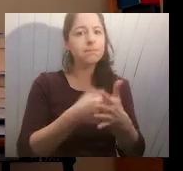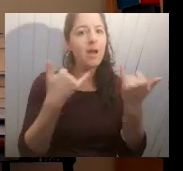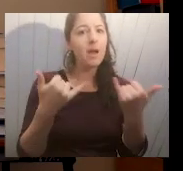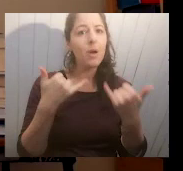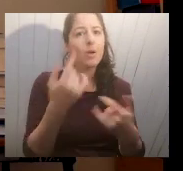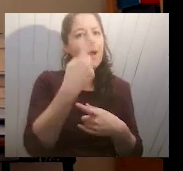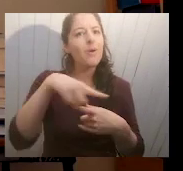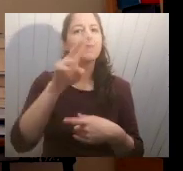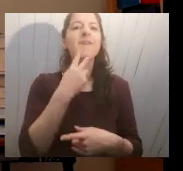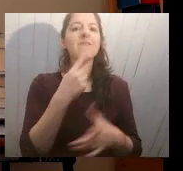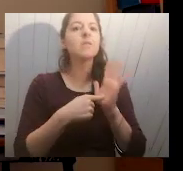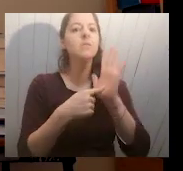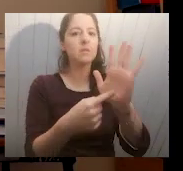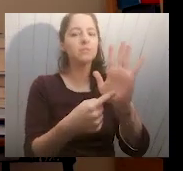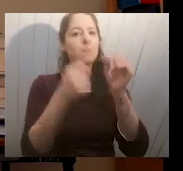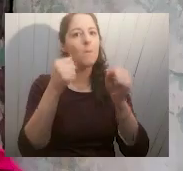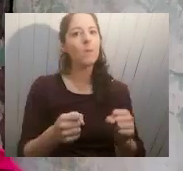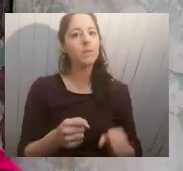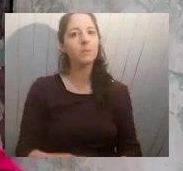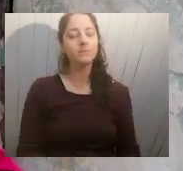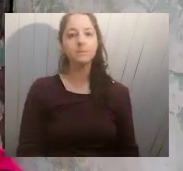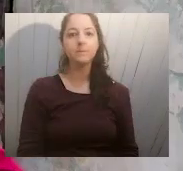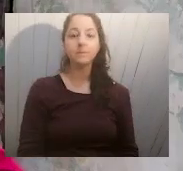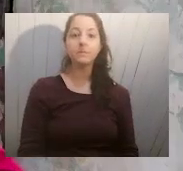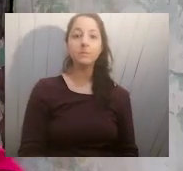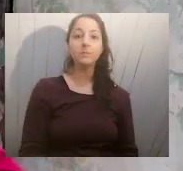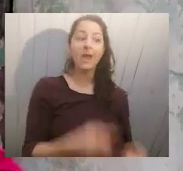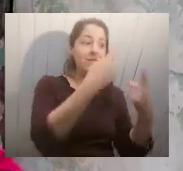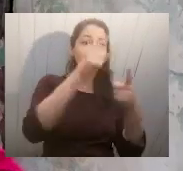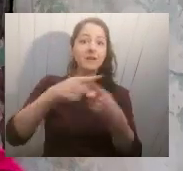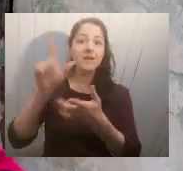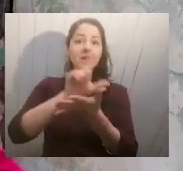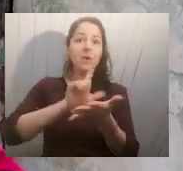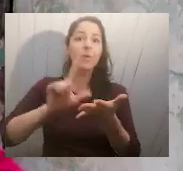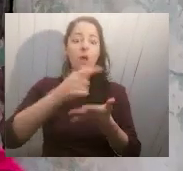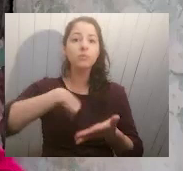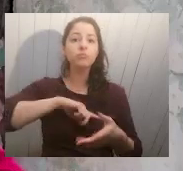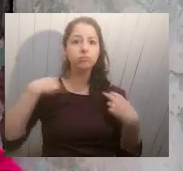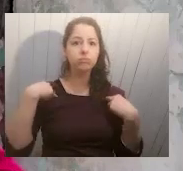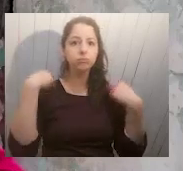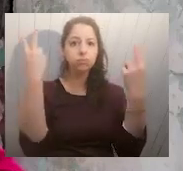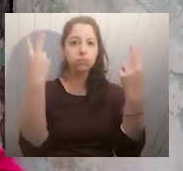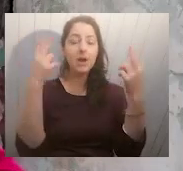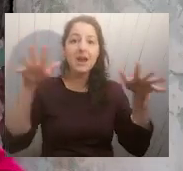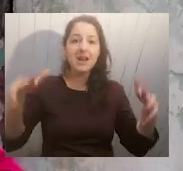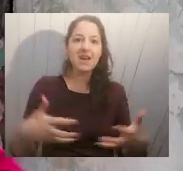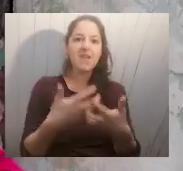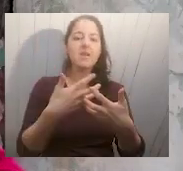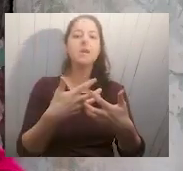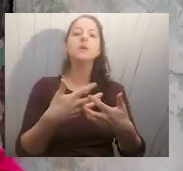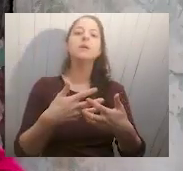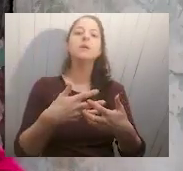esa alternativa de otra vida posible. Desde distintos lugares nos estamos levantando en redes de solidaridad y de